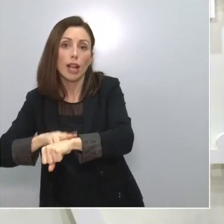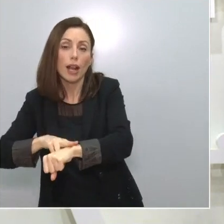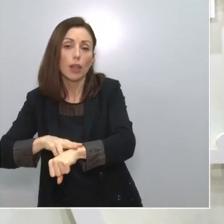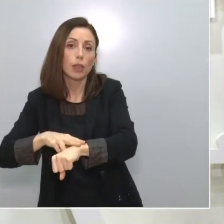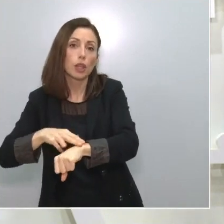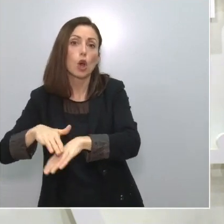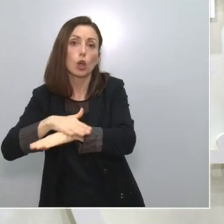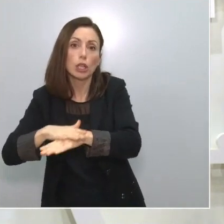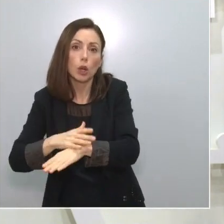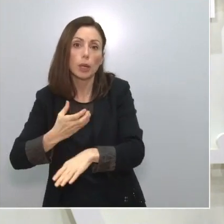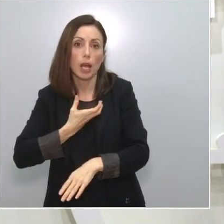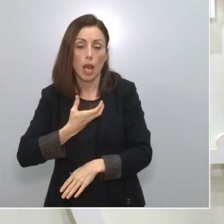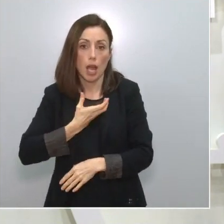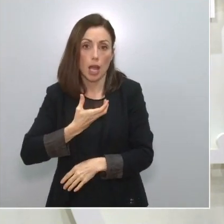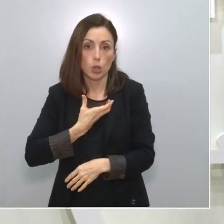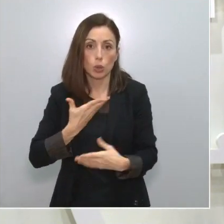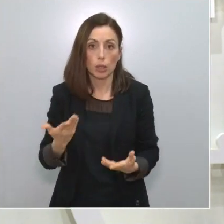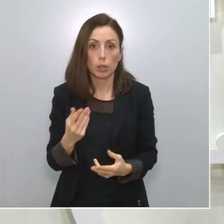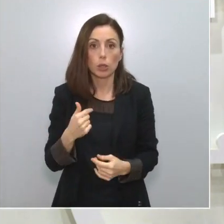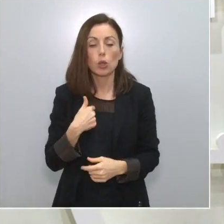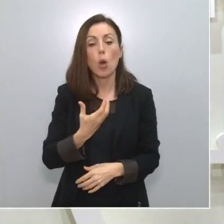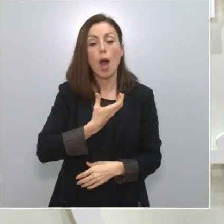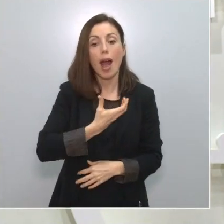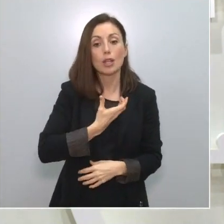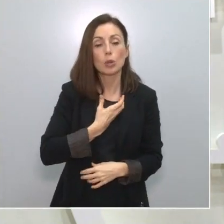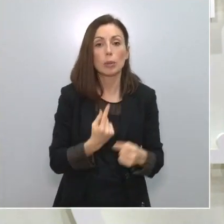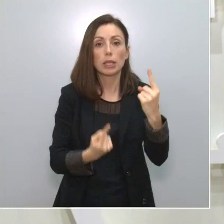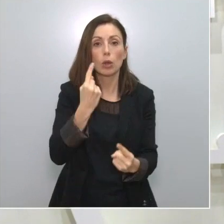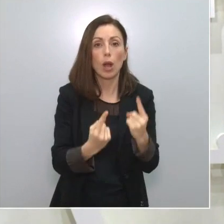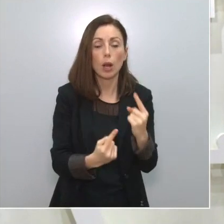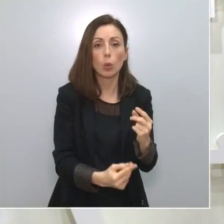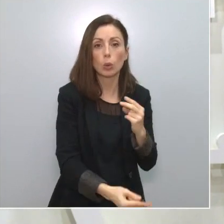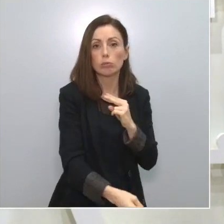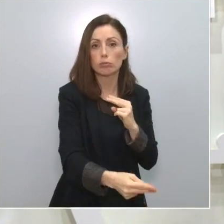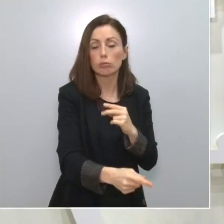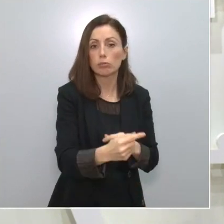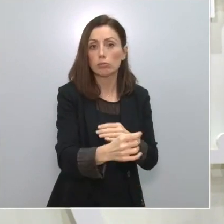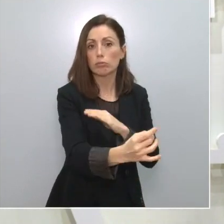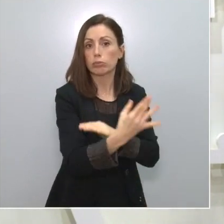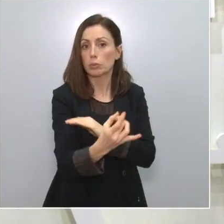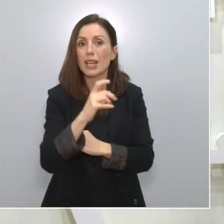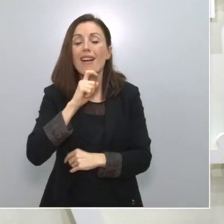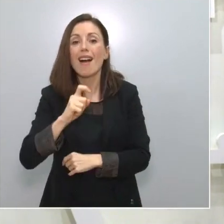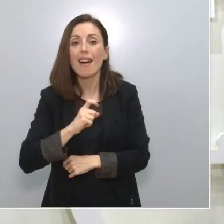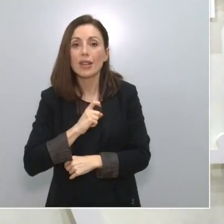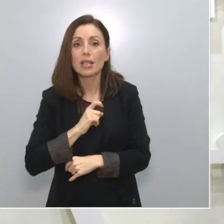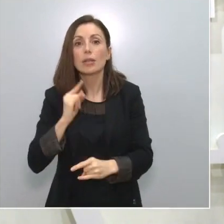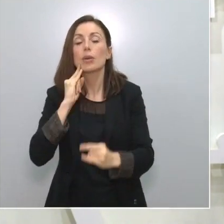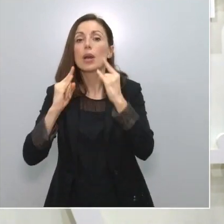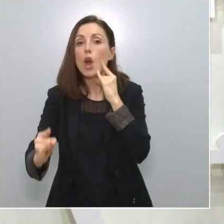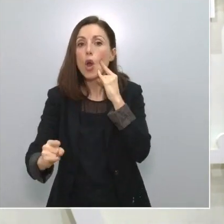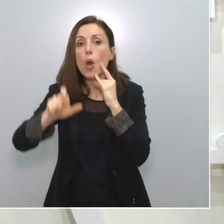ayuntamientos, entiendo que a todos, a mí me ha llegado el reporte de varios ayuntamientos, también una llamada sin más información al consejero de